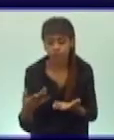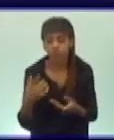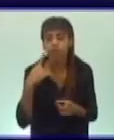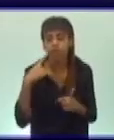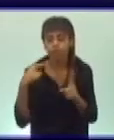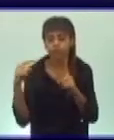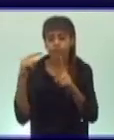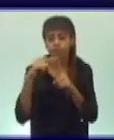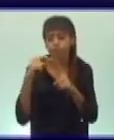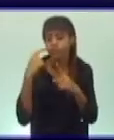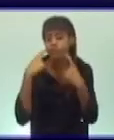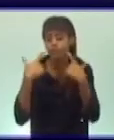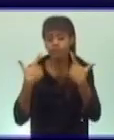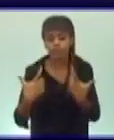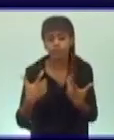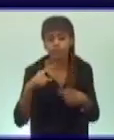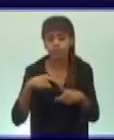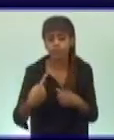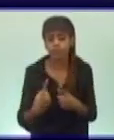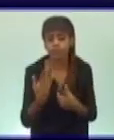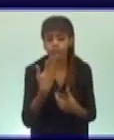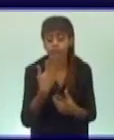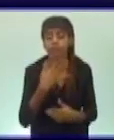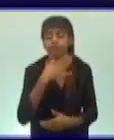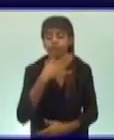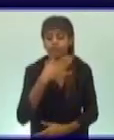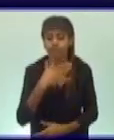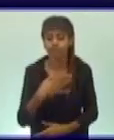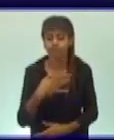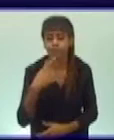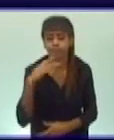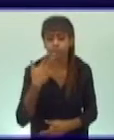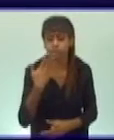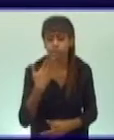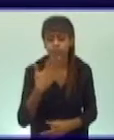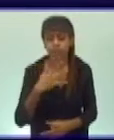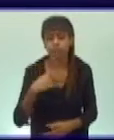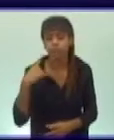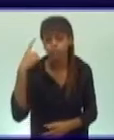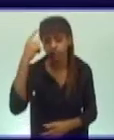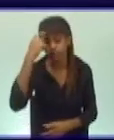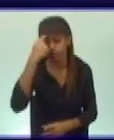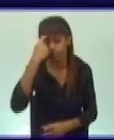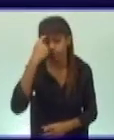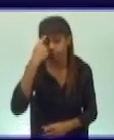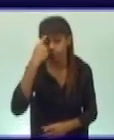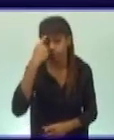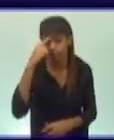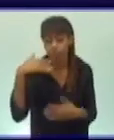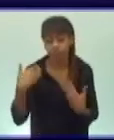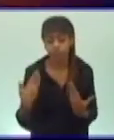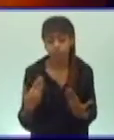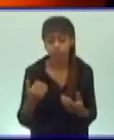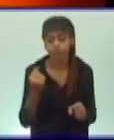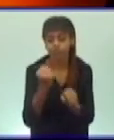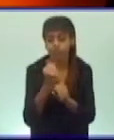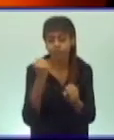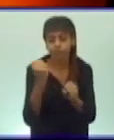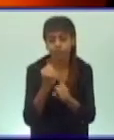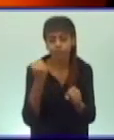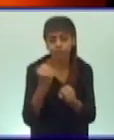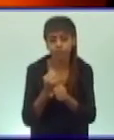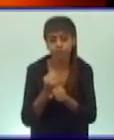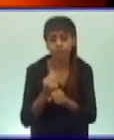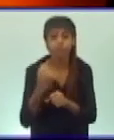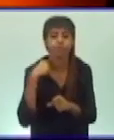papel fundamental nuestro querido comandante Ernesto Guevara, quien trabajó durante todos los primeros años